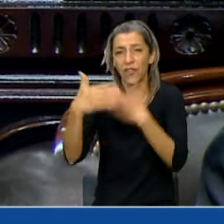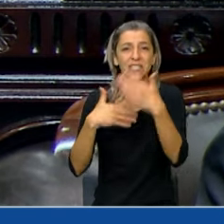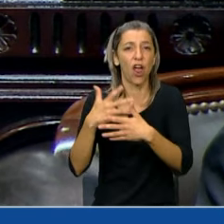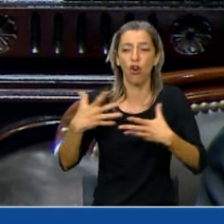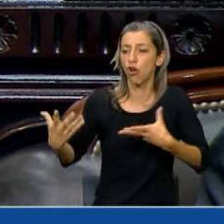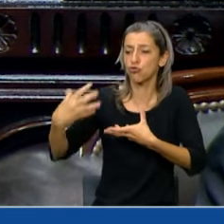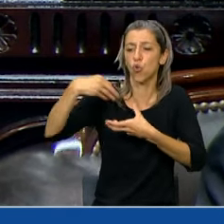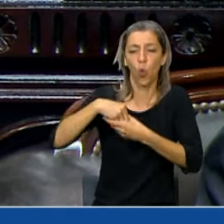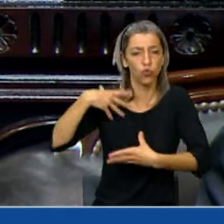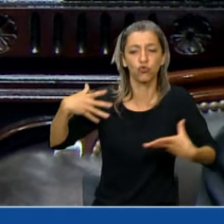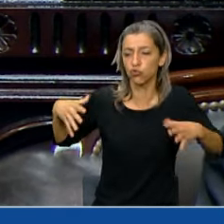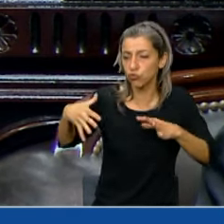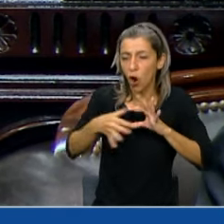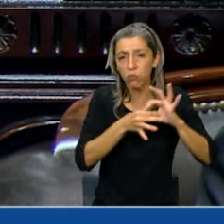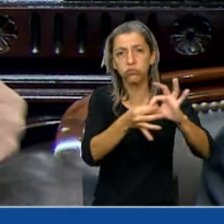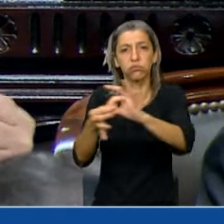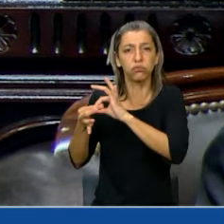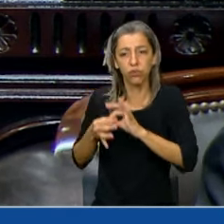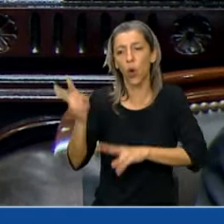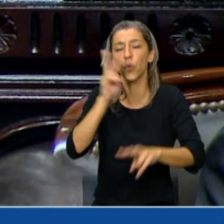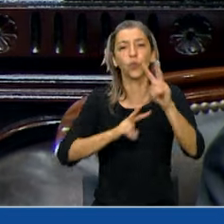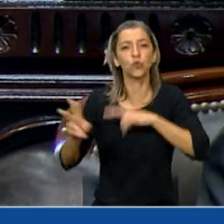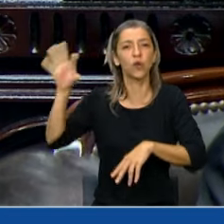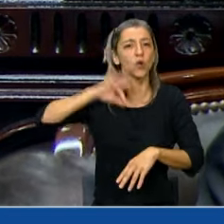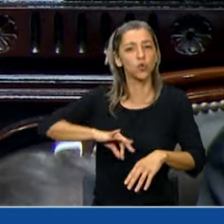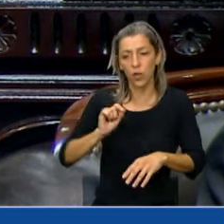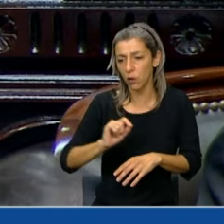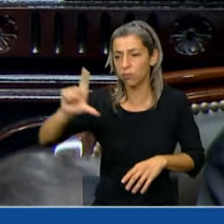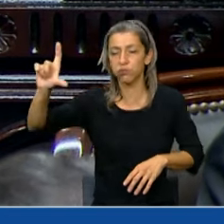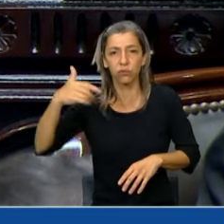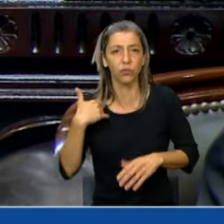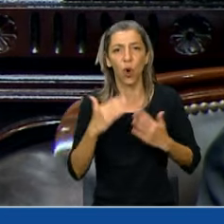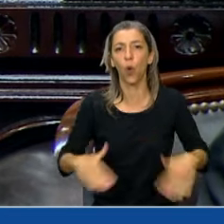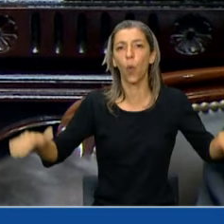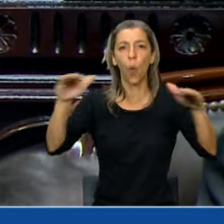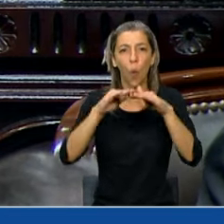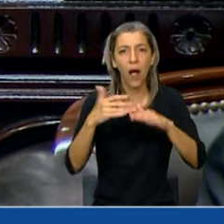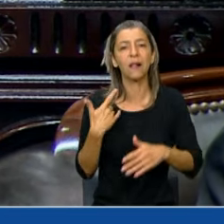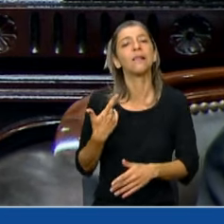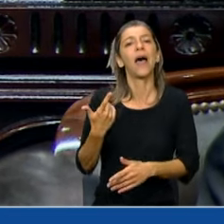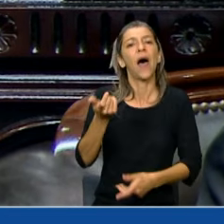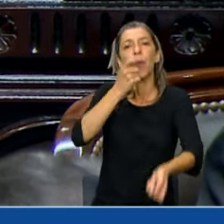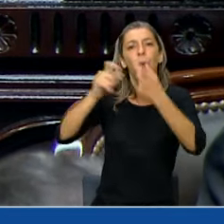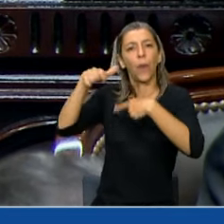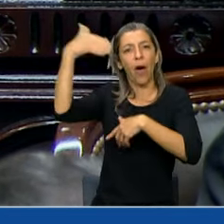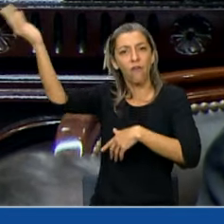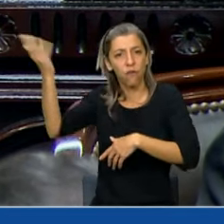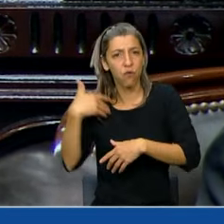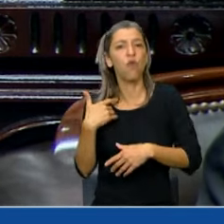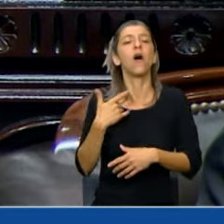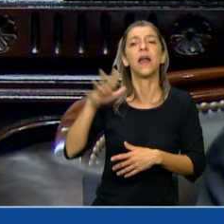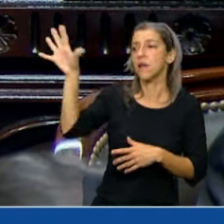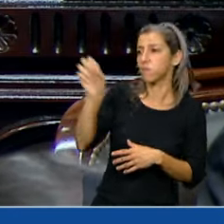prosperidad equidad salarios crecientemente altos aumento de las exportaciones de alto valor sustituir las